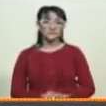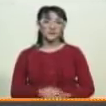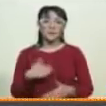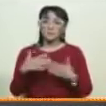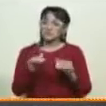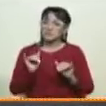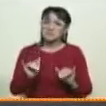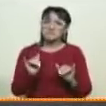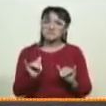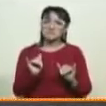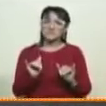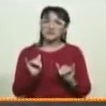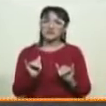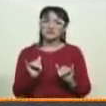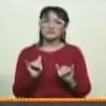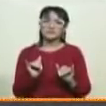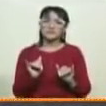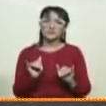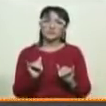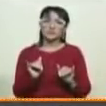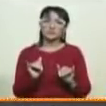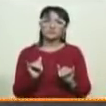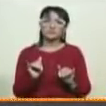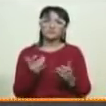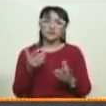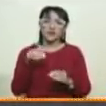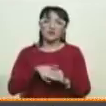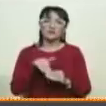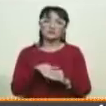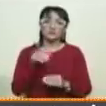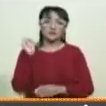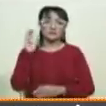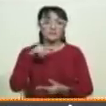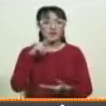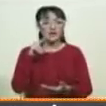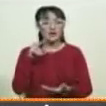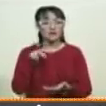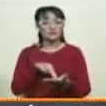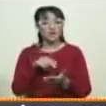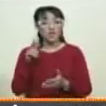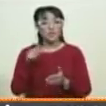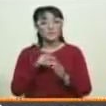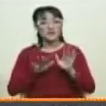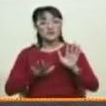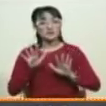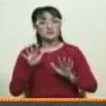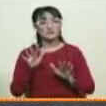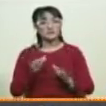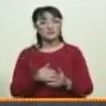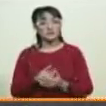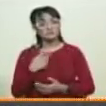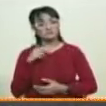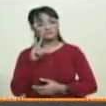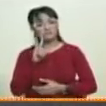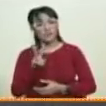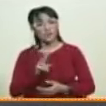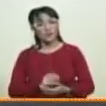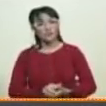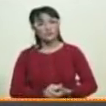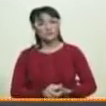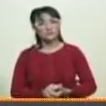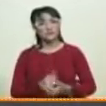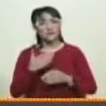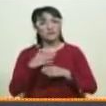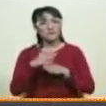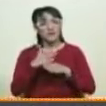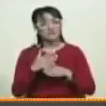mismo que conocí ya en las elecciones a la Asamblea de 2015, y por último, sí he observado que hay diferencias